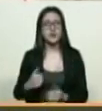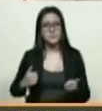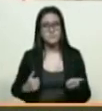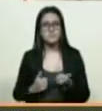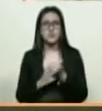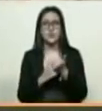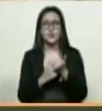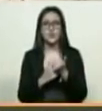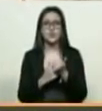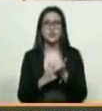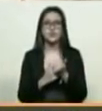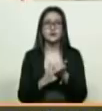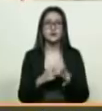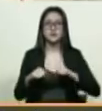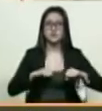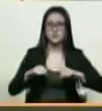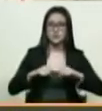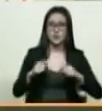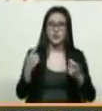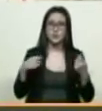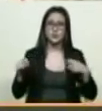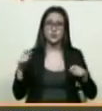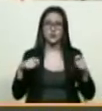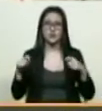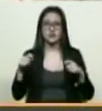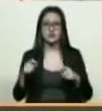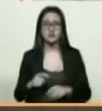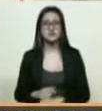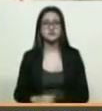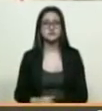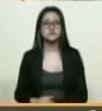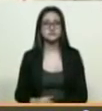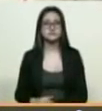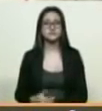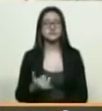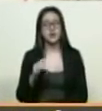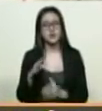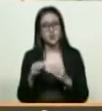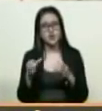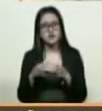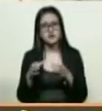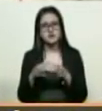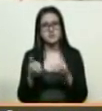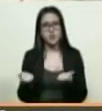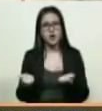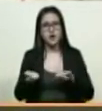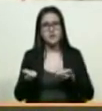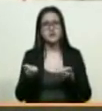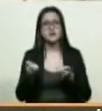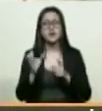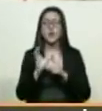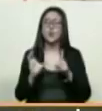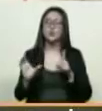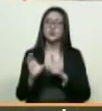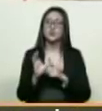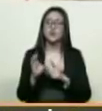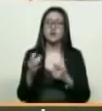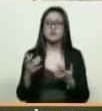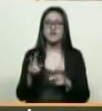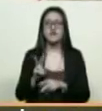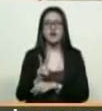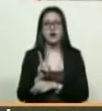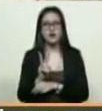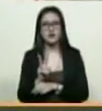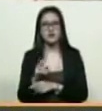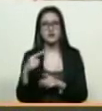que estamos dando a la acción turística, ¿no? Entonces, con nosotros se encuentra también todo el equipo del Gabinete de Cultura del Estado Vargas y